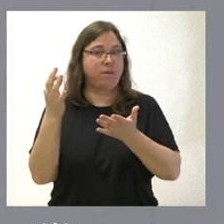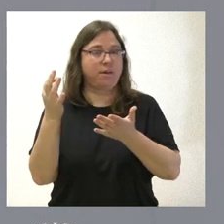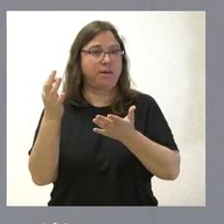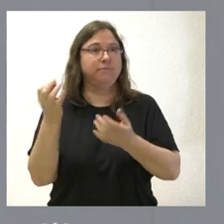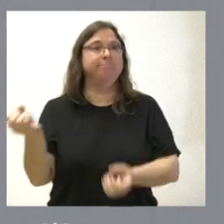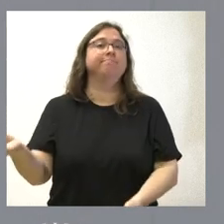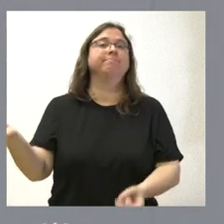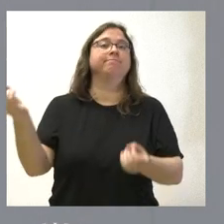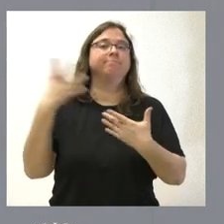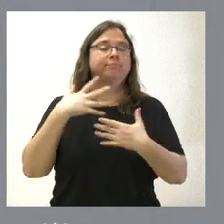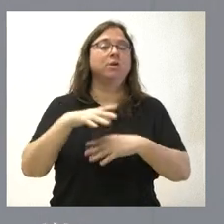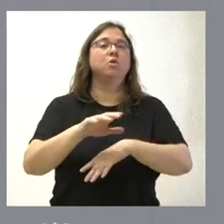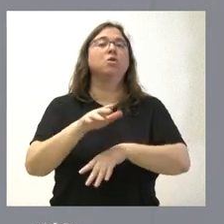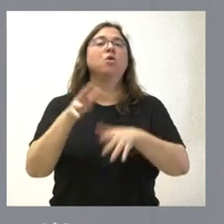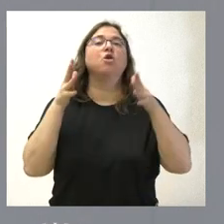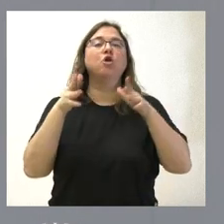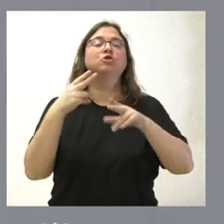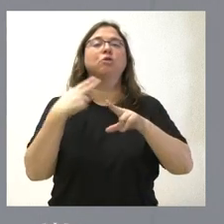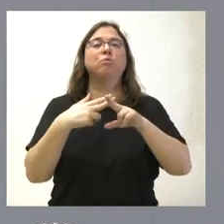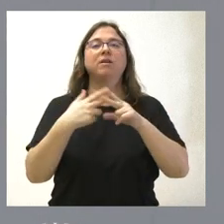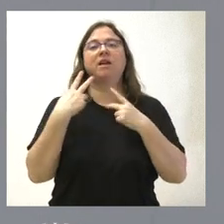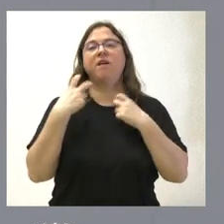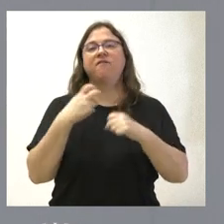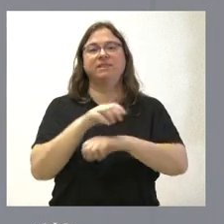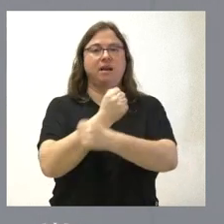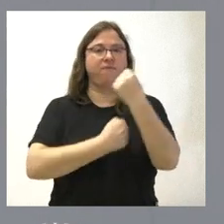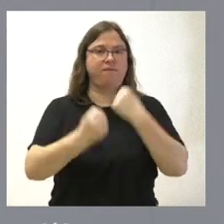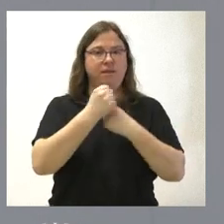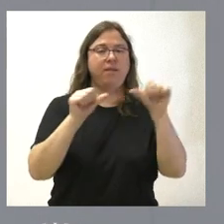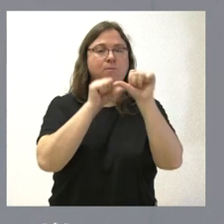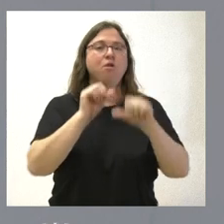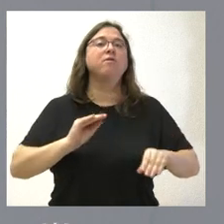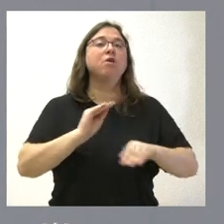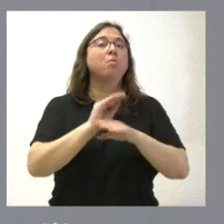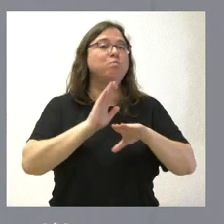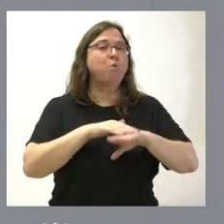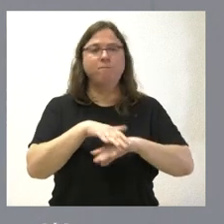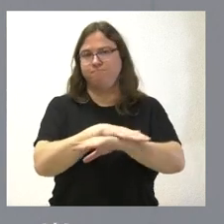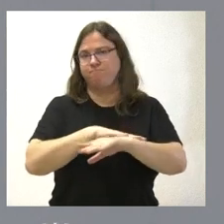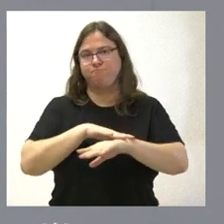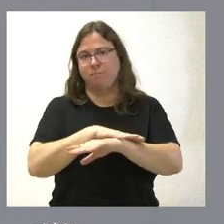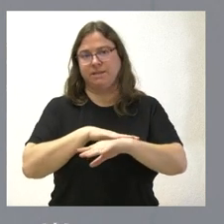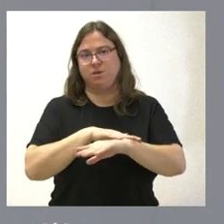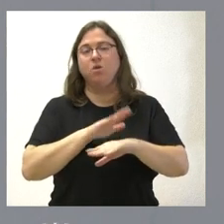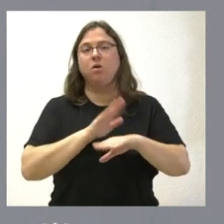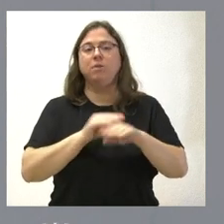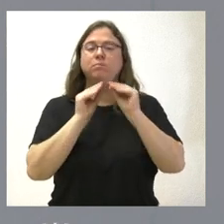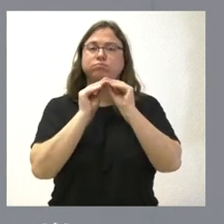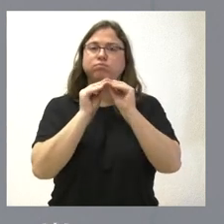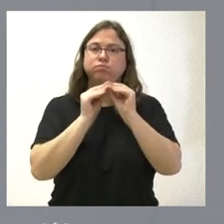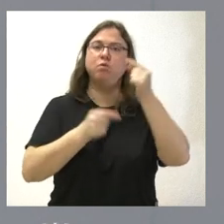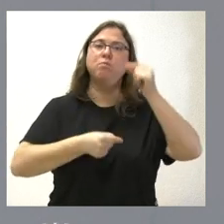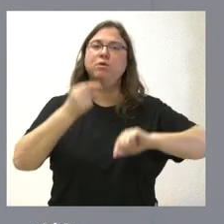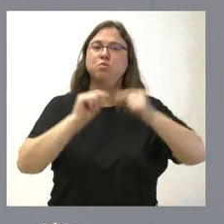informar en el consejo de política fiscal y financiera sobre entregas a cuentas modelo de financiación porque esto es básico para poder ir elaborando el presupuesto de las